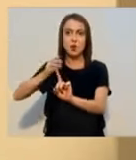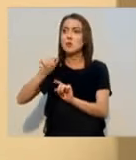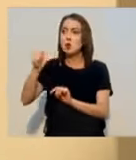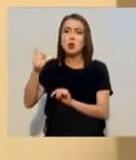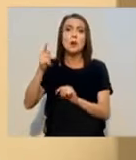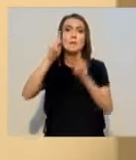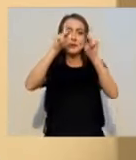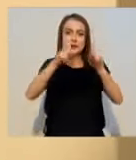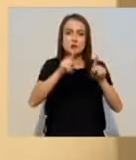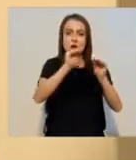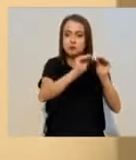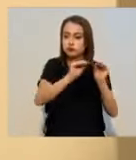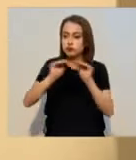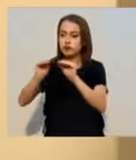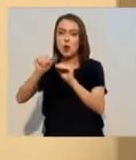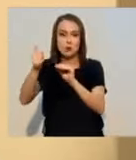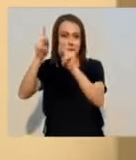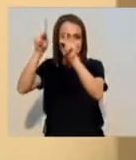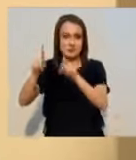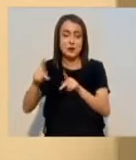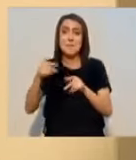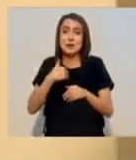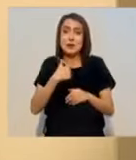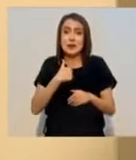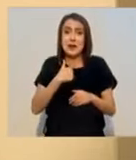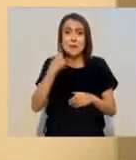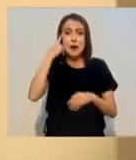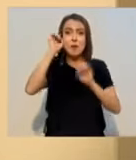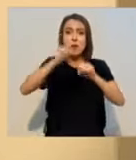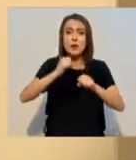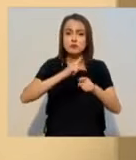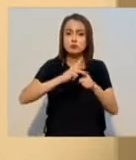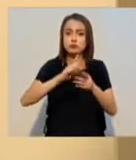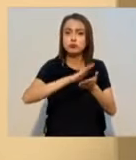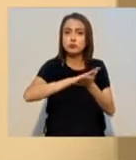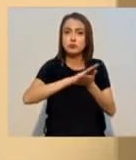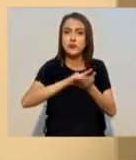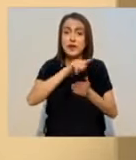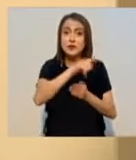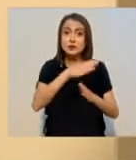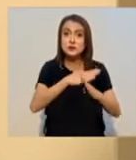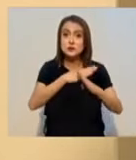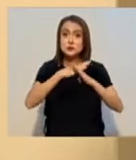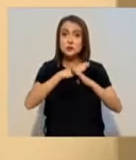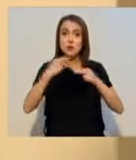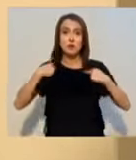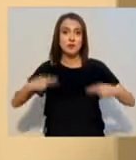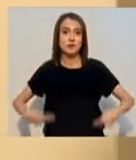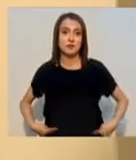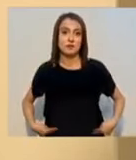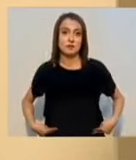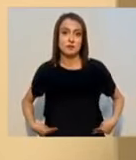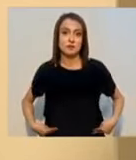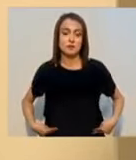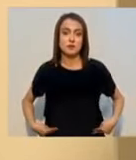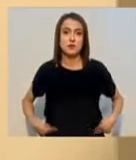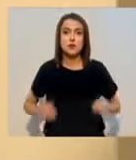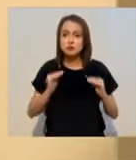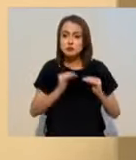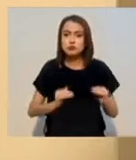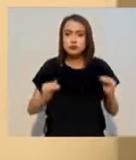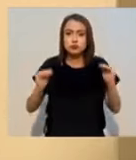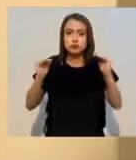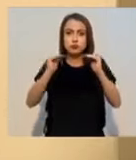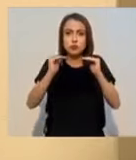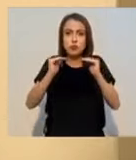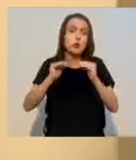otro, pero también tener suficiente volumen para purificar esos anticuerpos humanos, estandarizar la